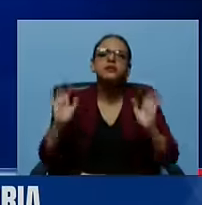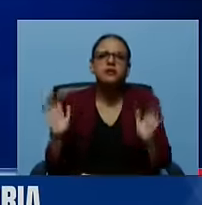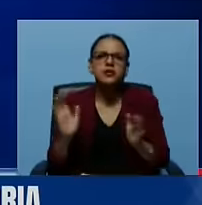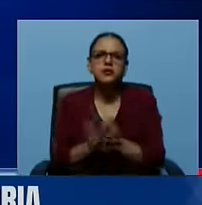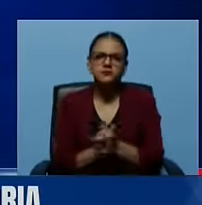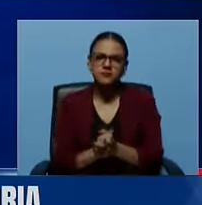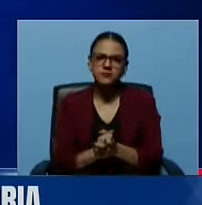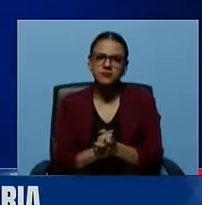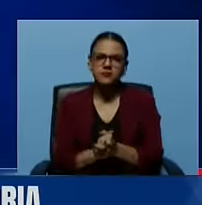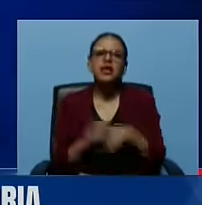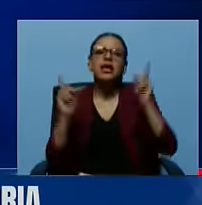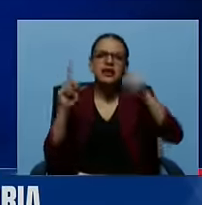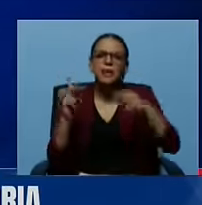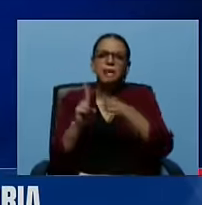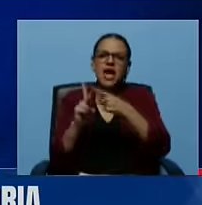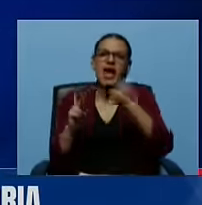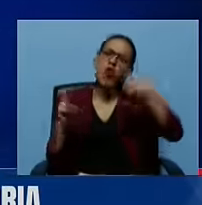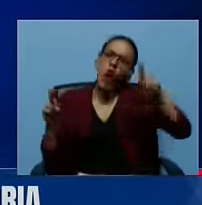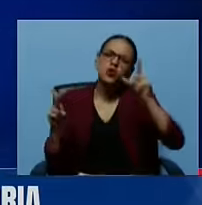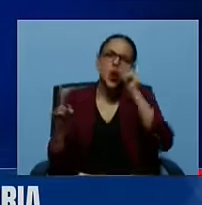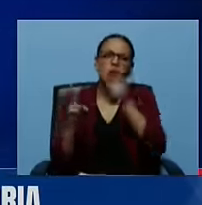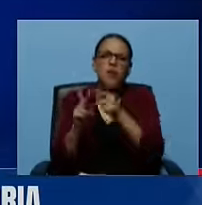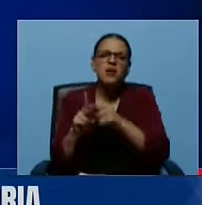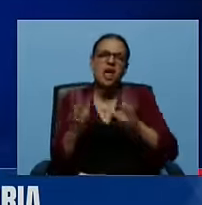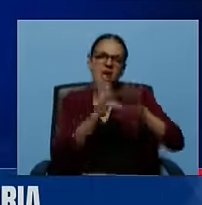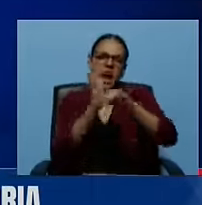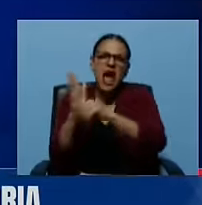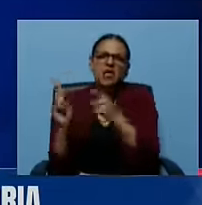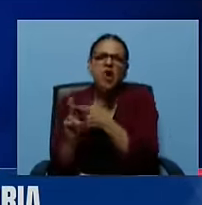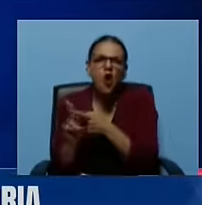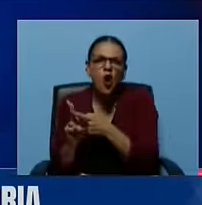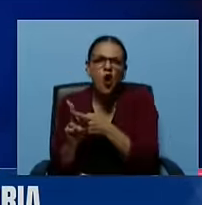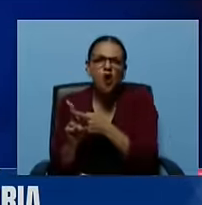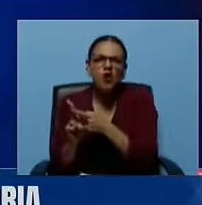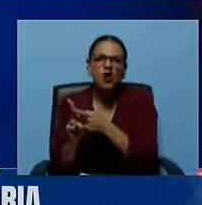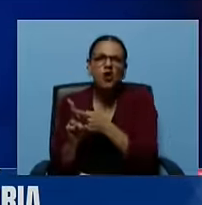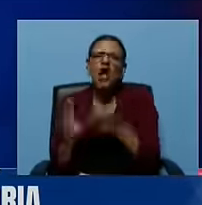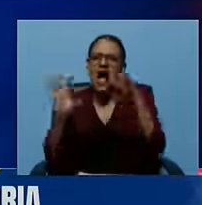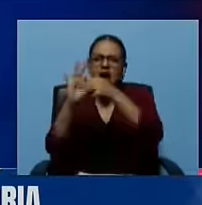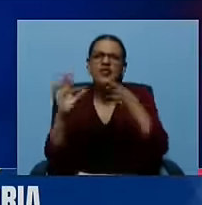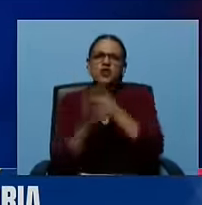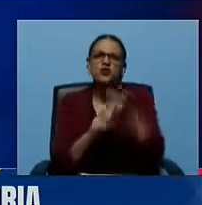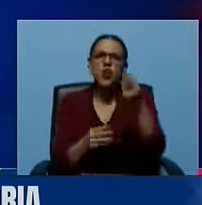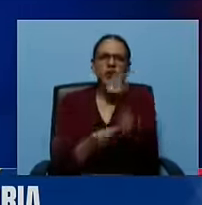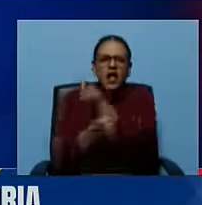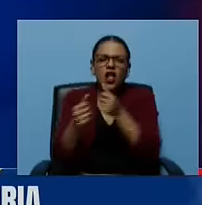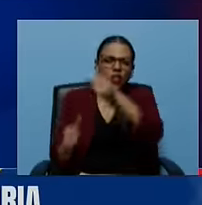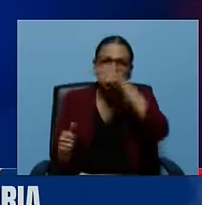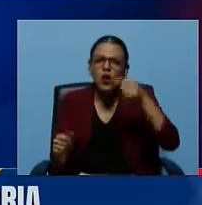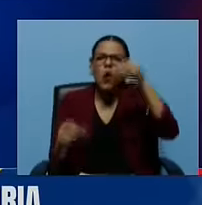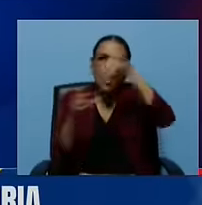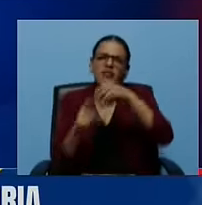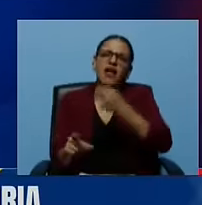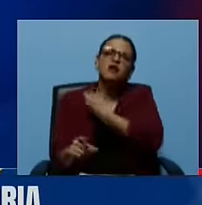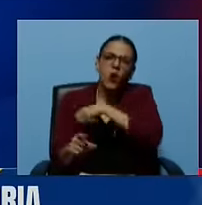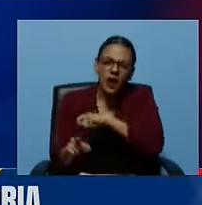Estaba el tal Feijó, un ladrón vinculado al narcotráfico en Galicia.